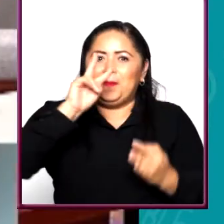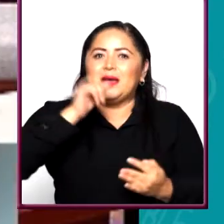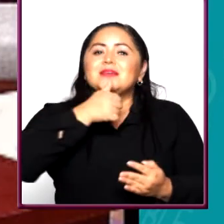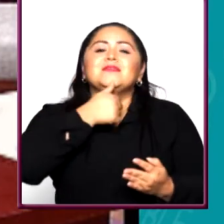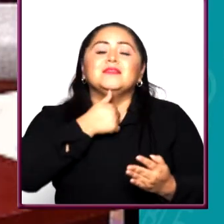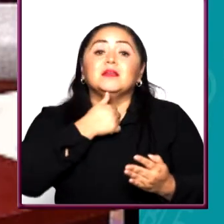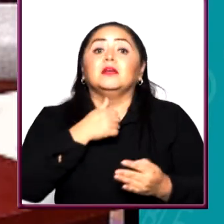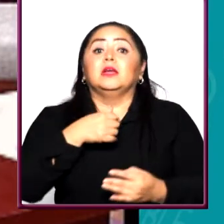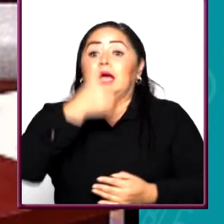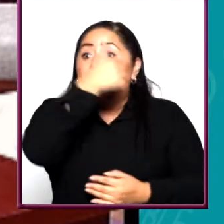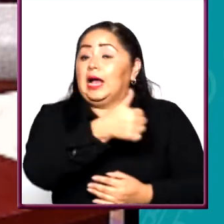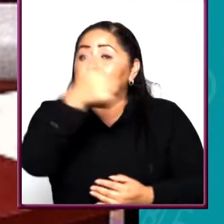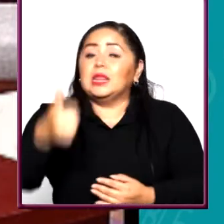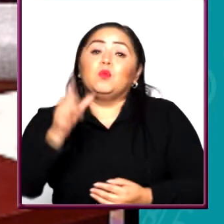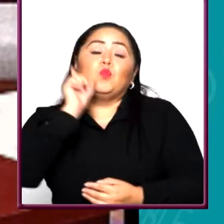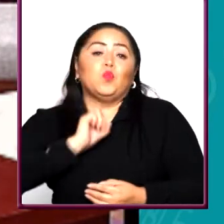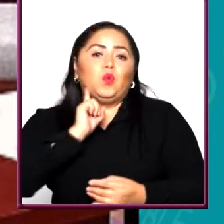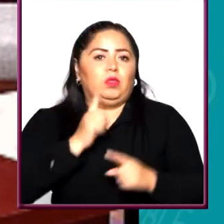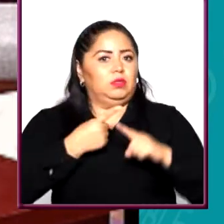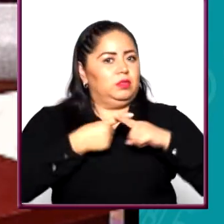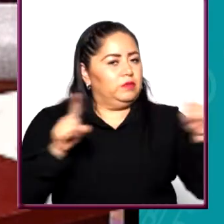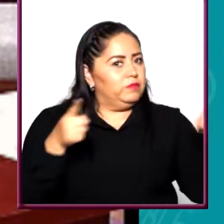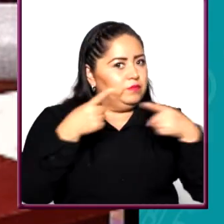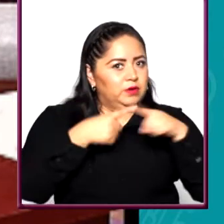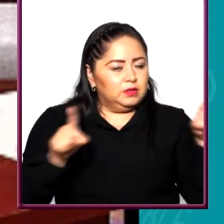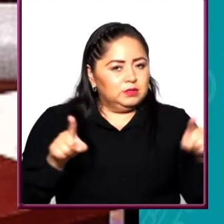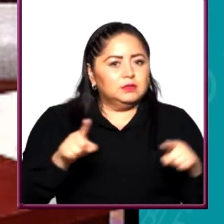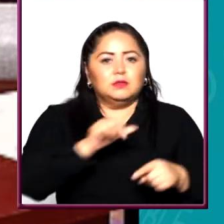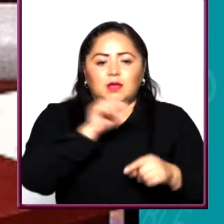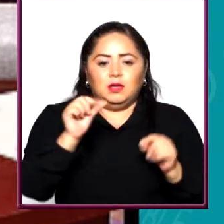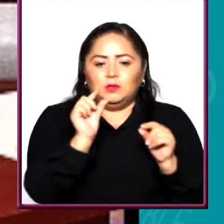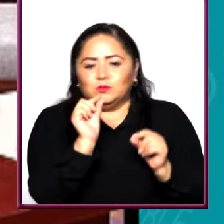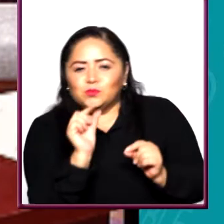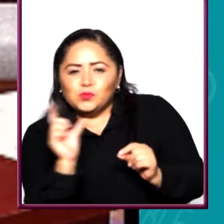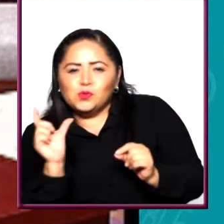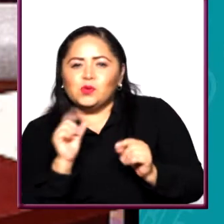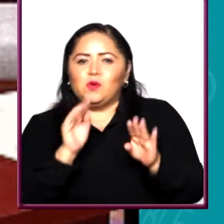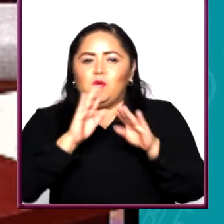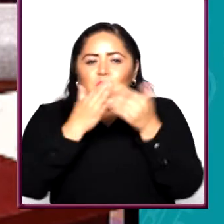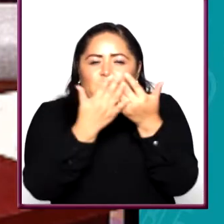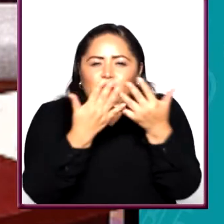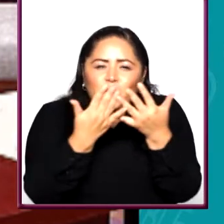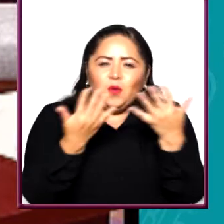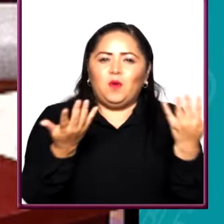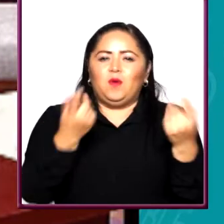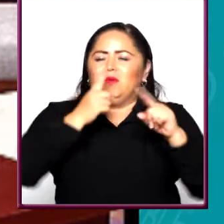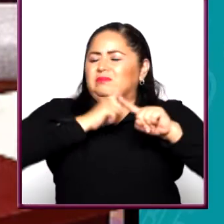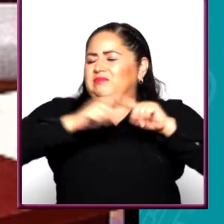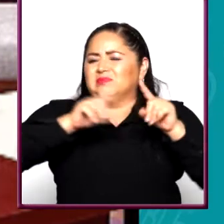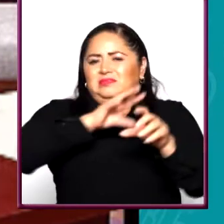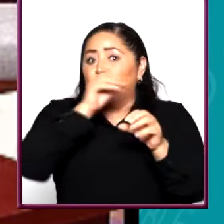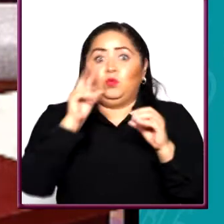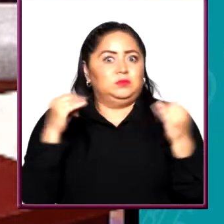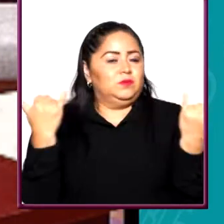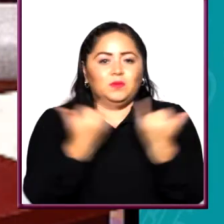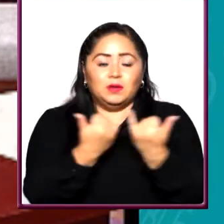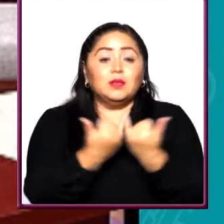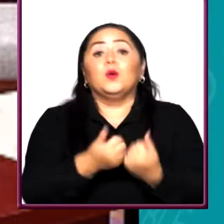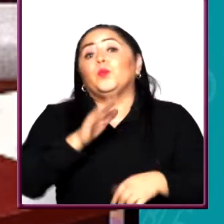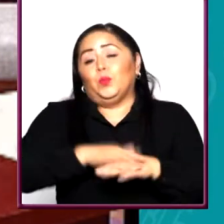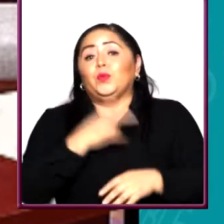de la vagina. En cada mujer tiene características diferentes en cuanto a tamaño, grosor, forma y